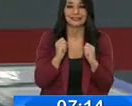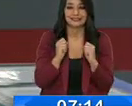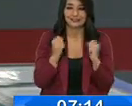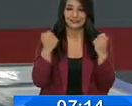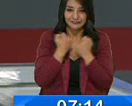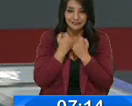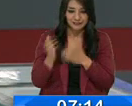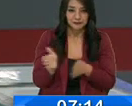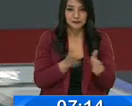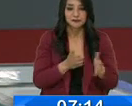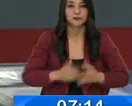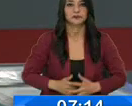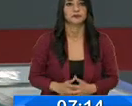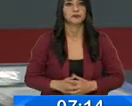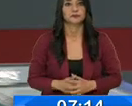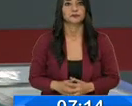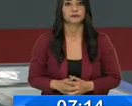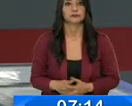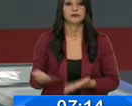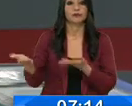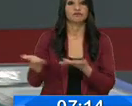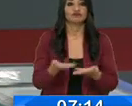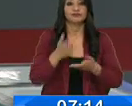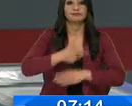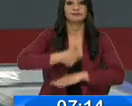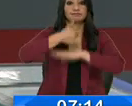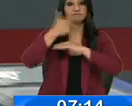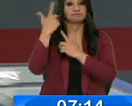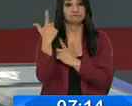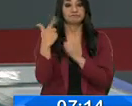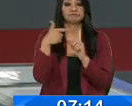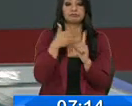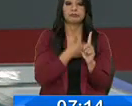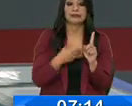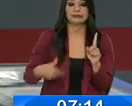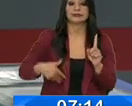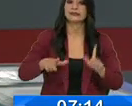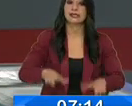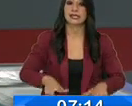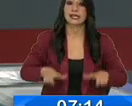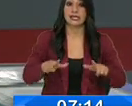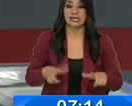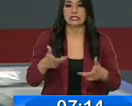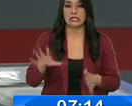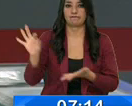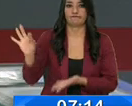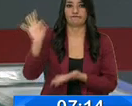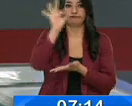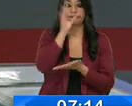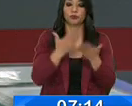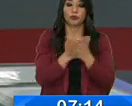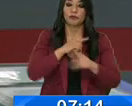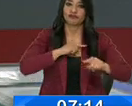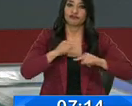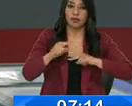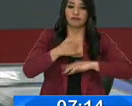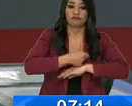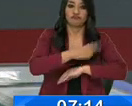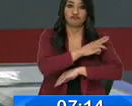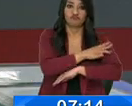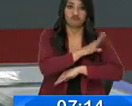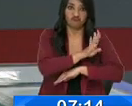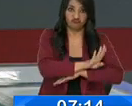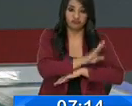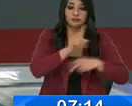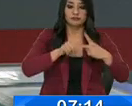a contarles que en ceremonia militar precedida por el presidente Lenín Moreno fueron posesionados el nuevo jefe del Comando Conjunto de las Fuerzas Armadas